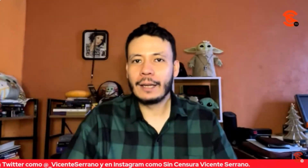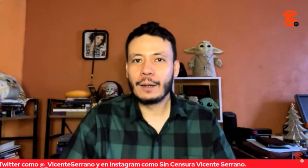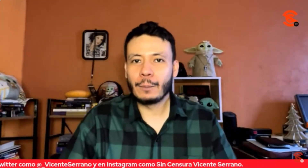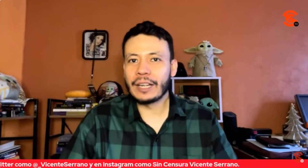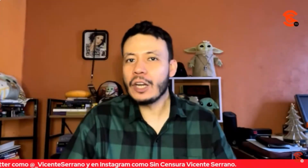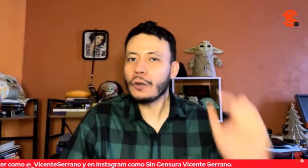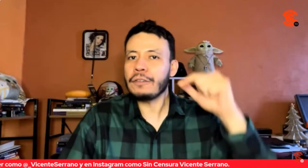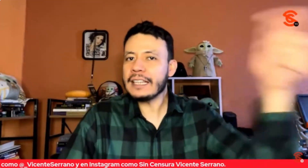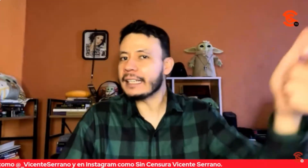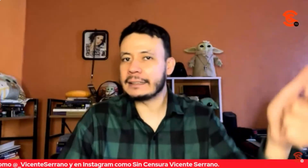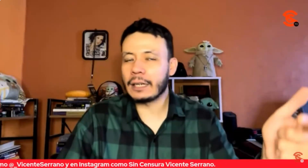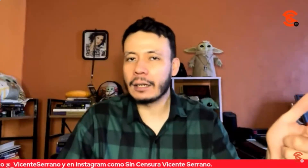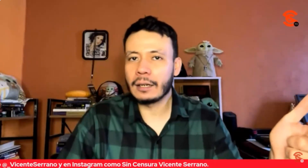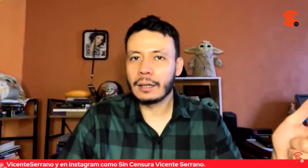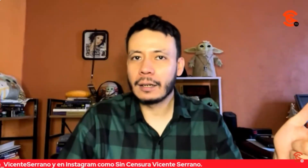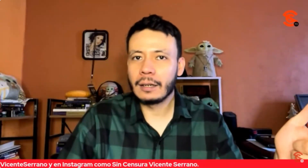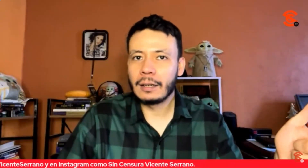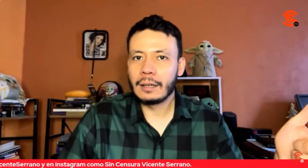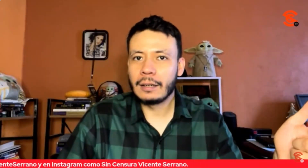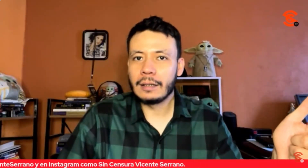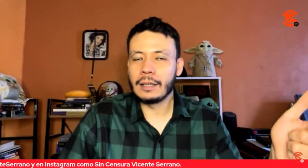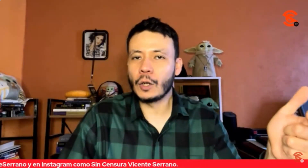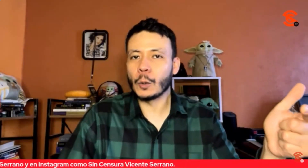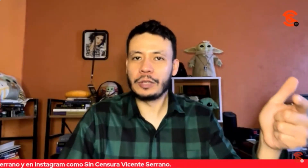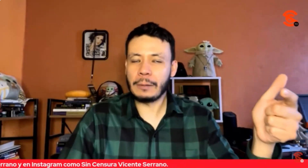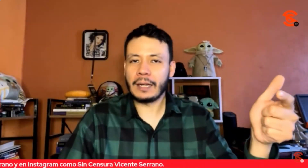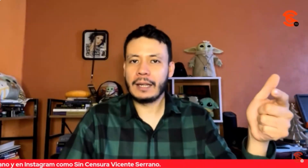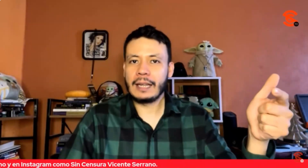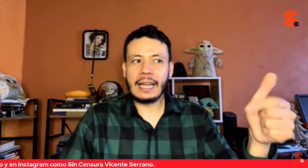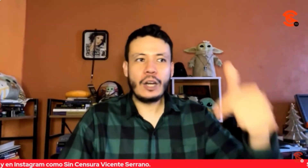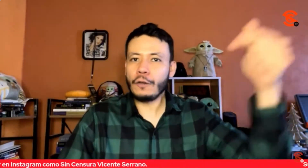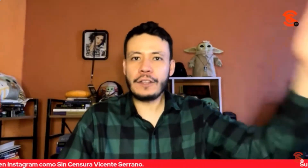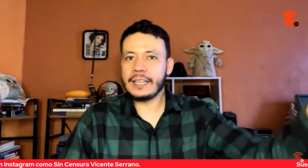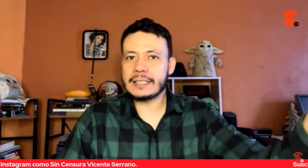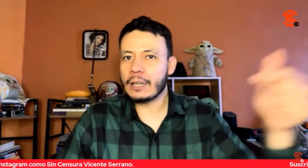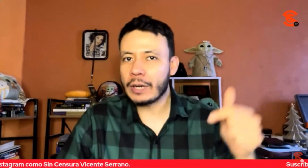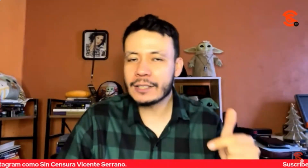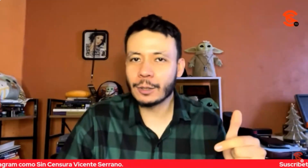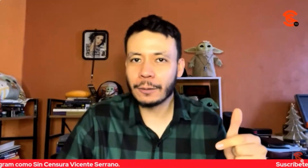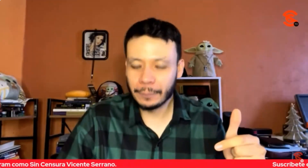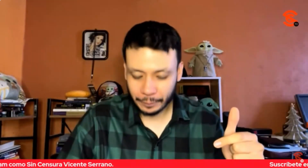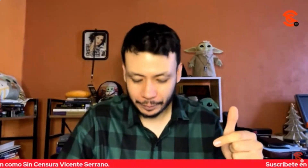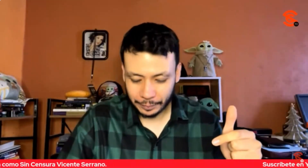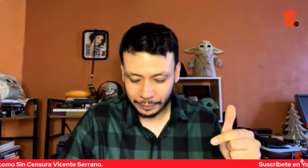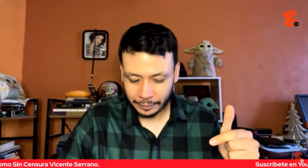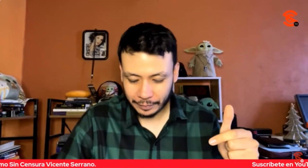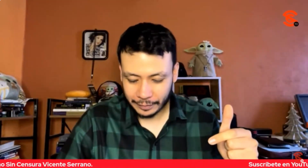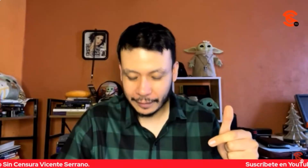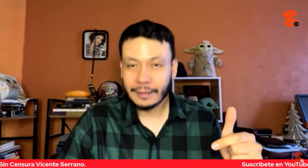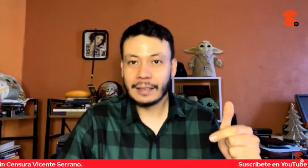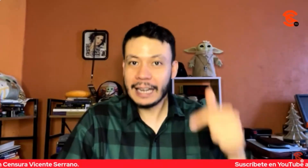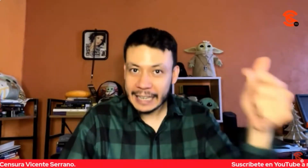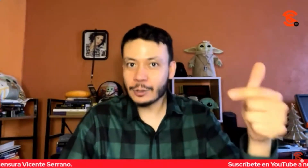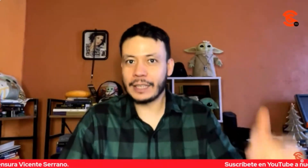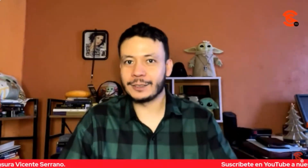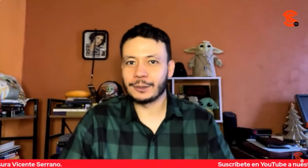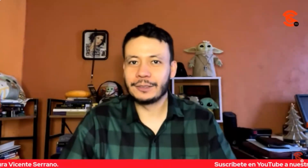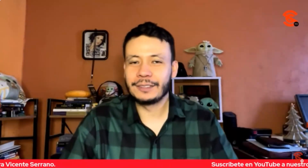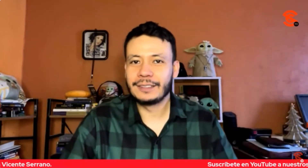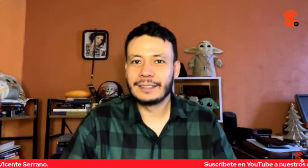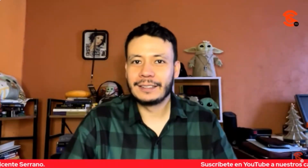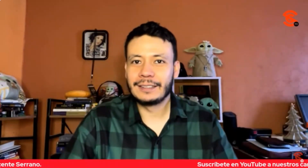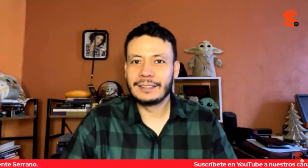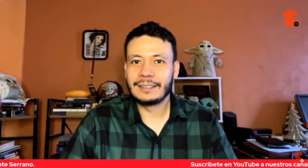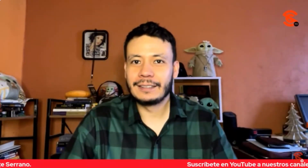nunca, porque él no finge ser incorruptible. Él no finge ser honesto. Él es